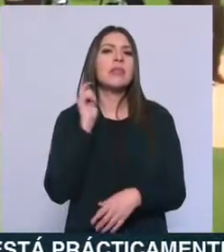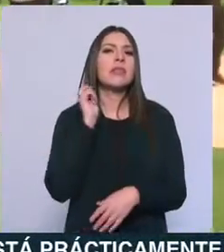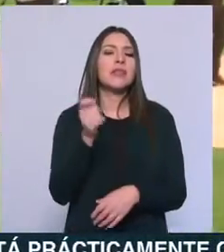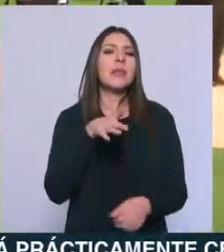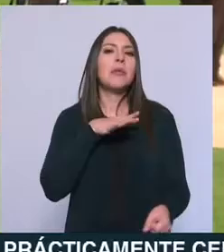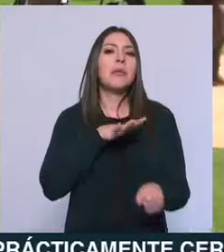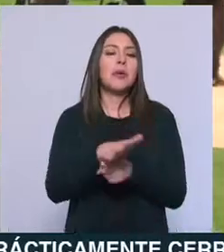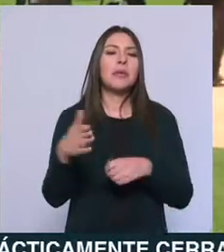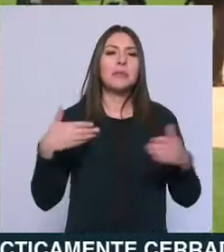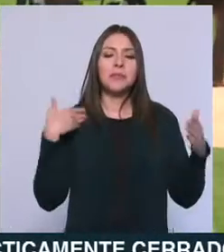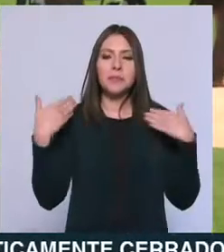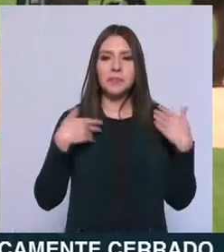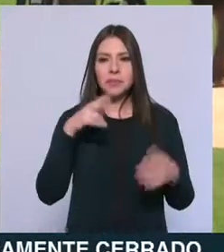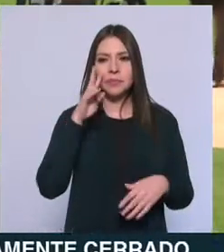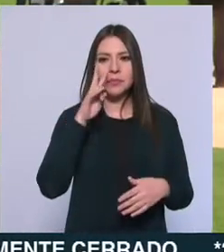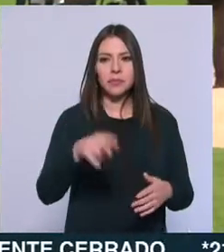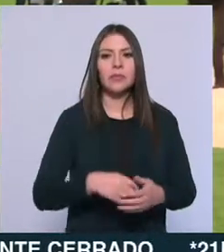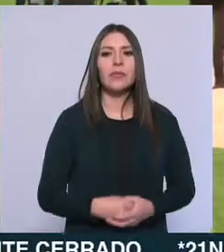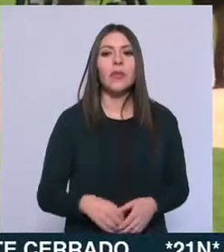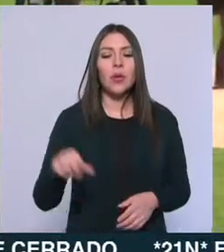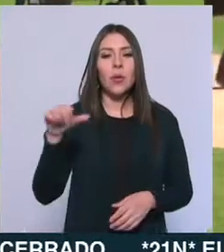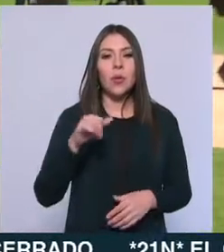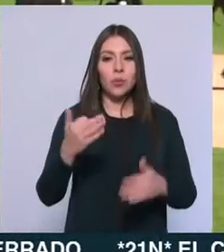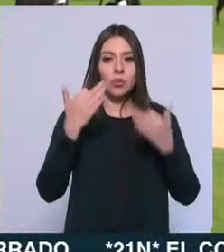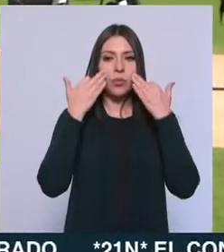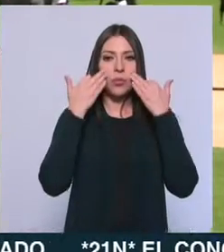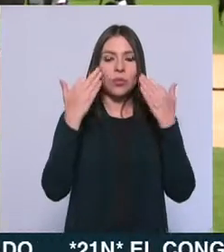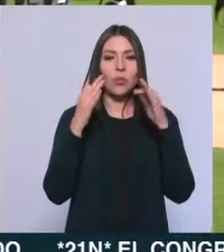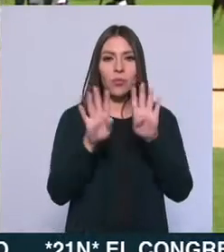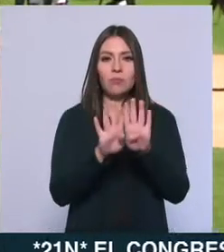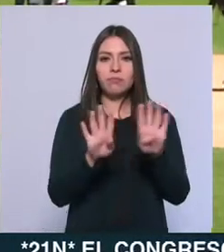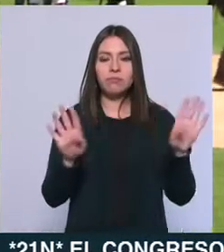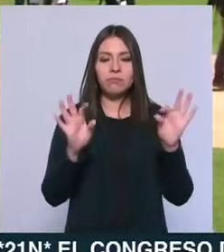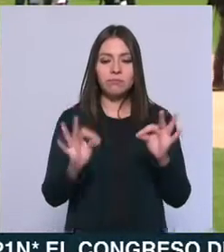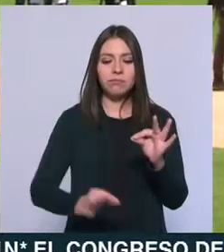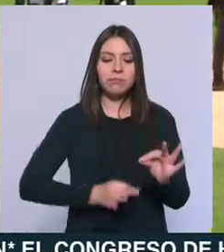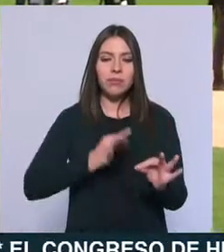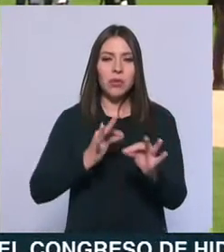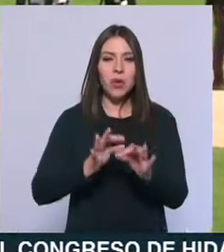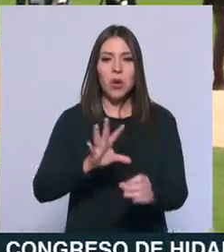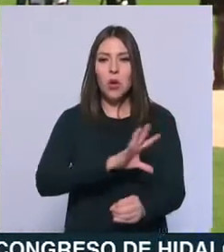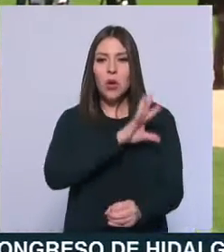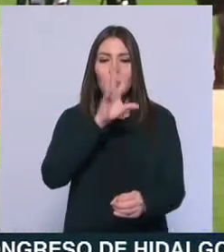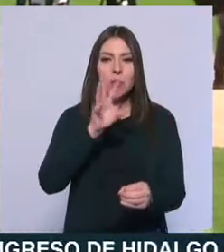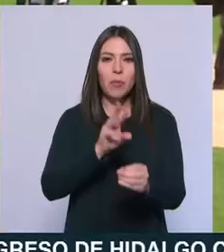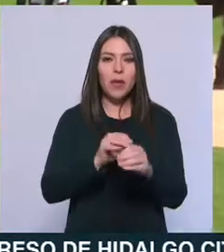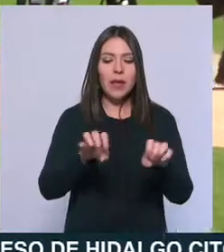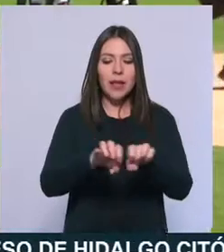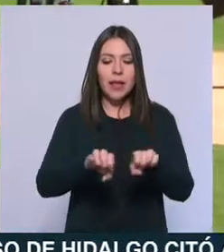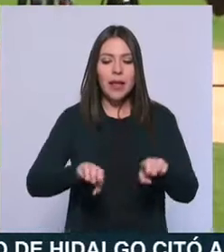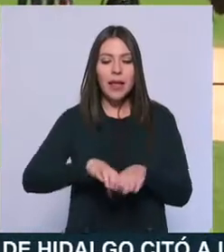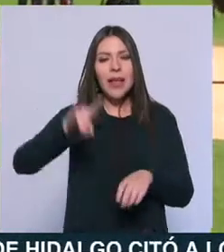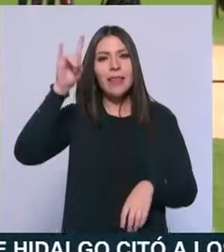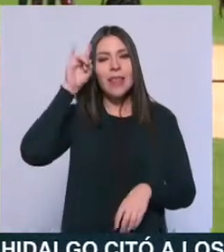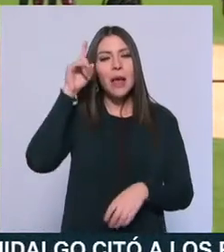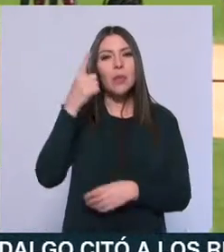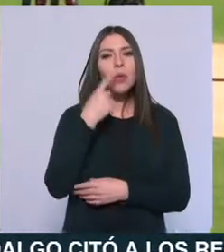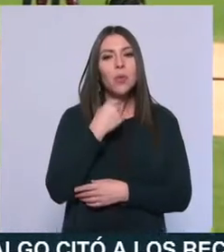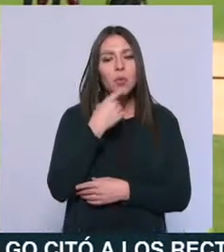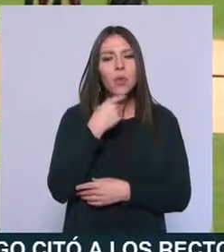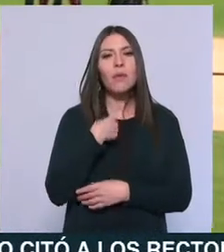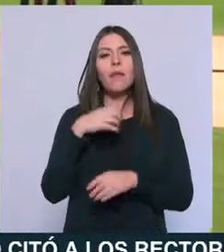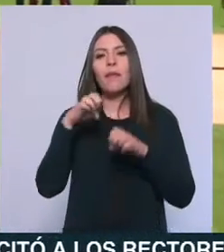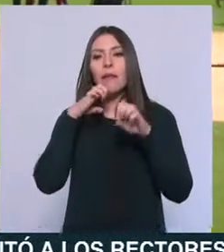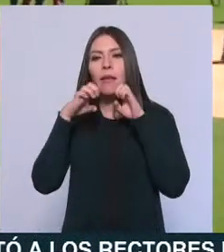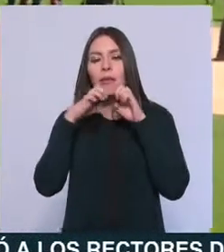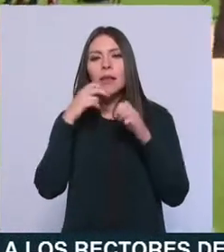Hoy fue presentada la plantilla completa de los Diablos Rojos del México. Habló Alfredo Harp Elú, habló Víctor Bojorquez y entrevisté también a